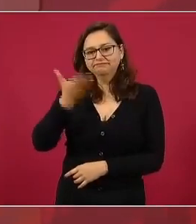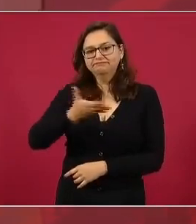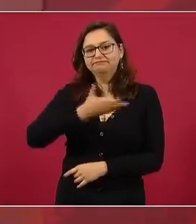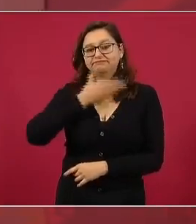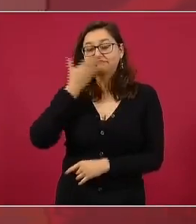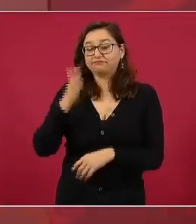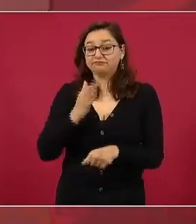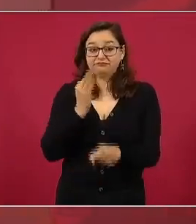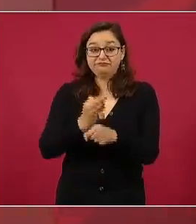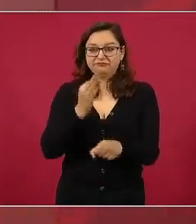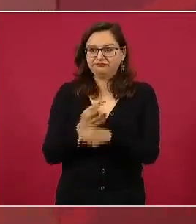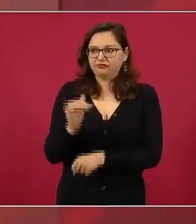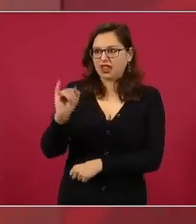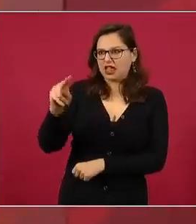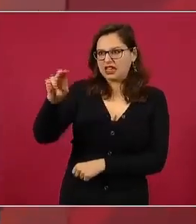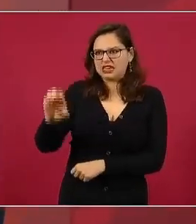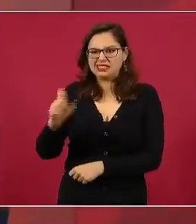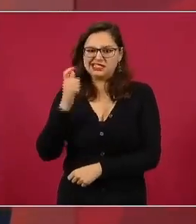enfrentando al INE.